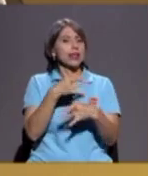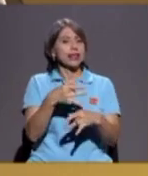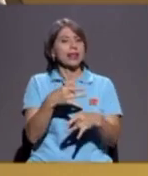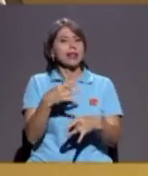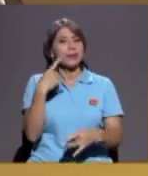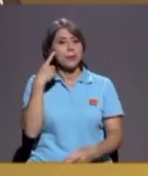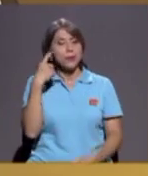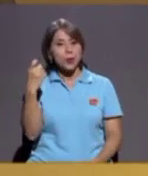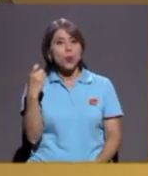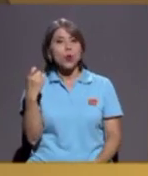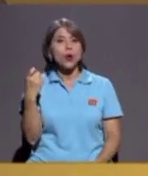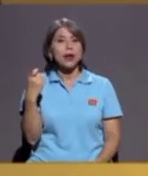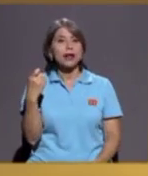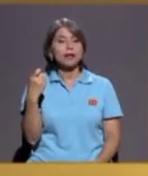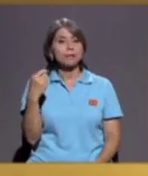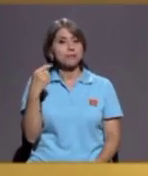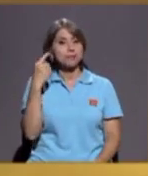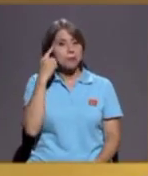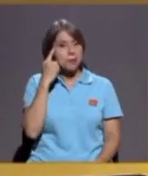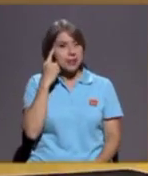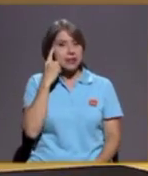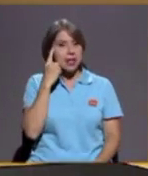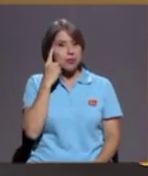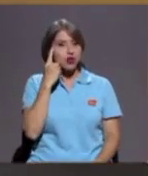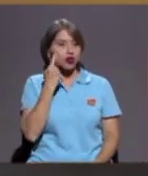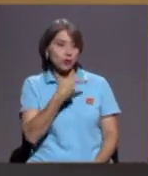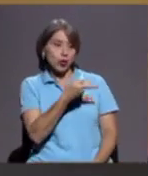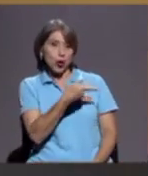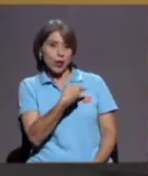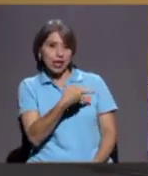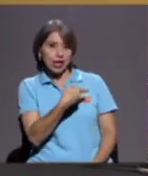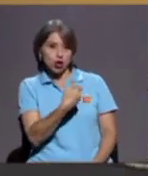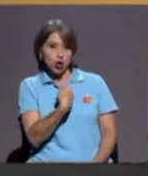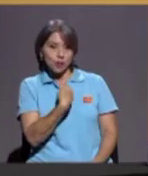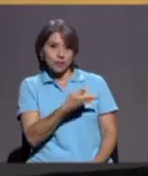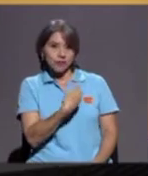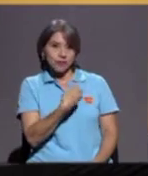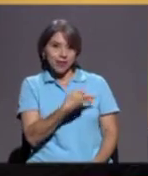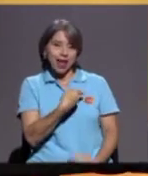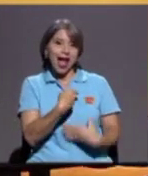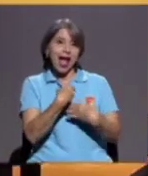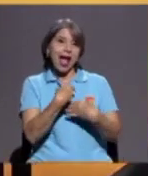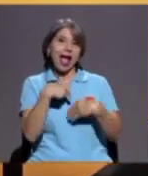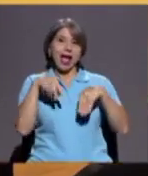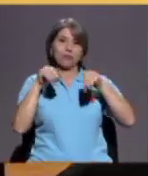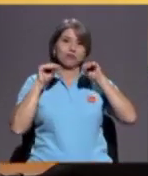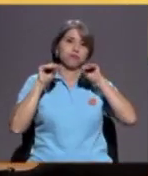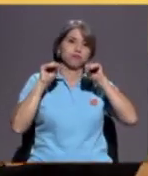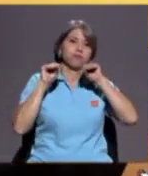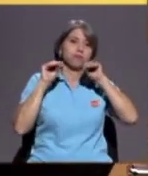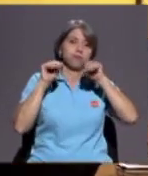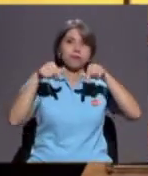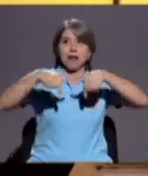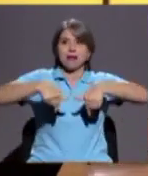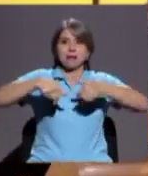porque pensemos, y don Miguel y yo hacemos docencia en este